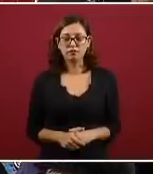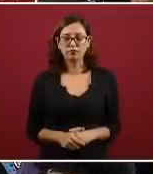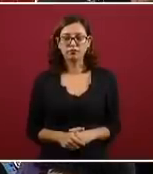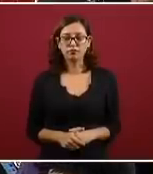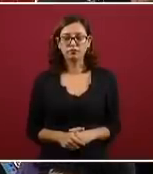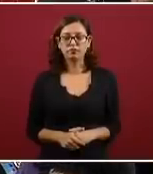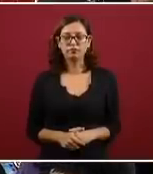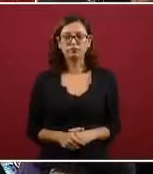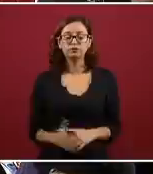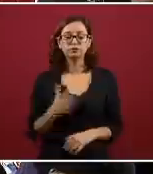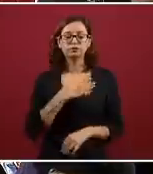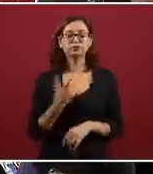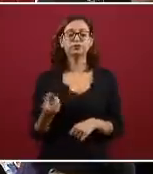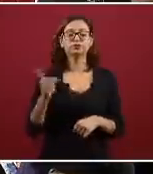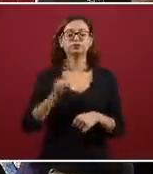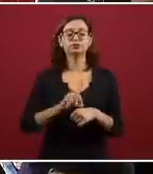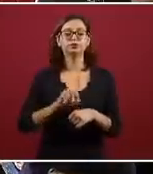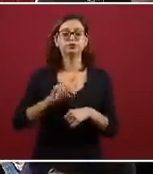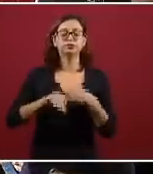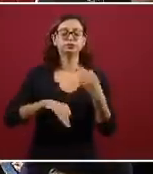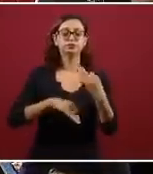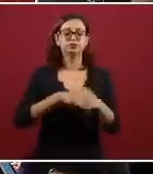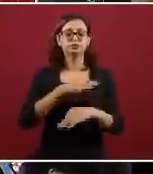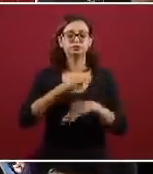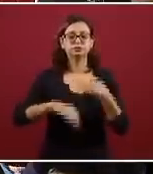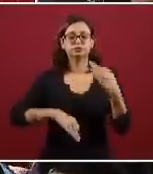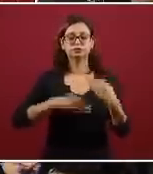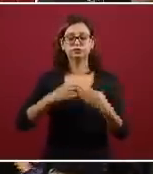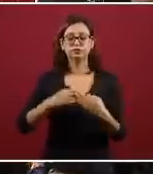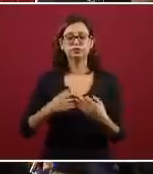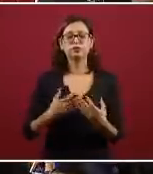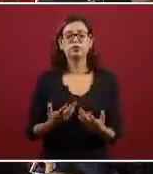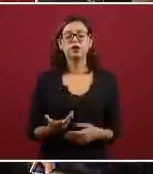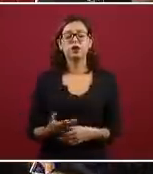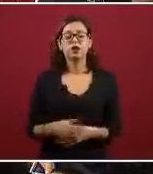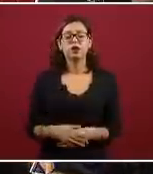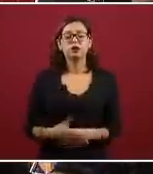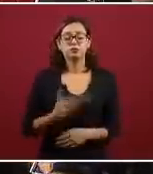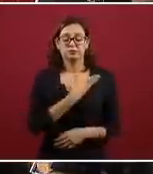Pues muy buenos días a todos. Señor presidente, don Manuel Barlet,